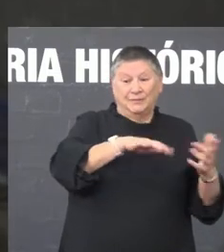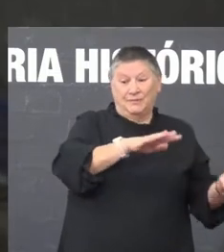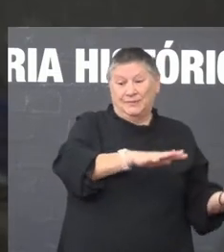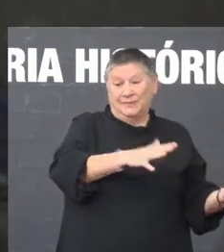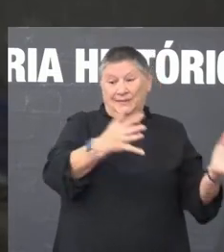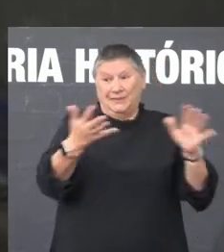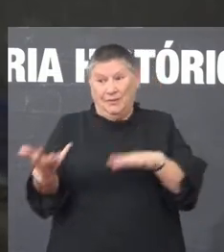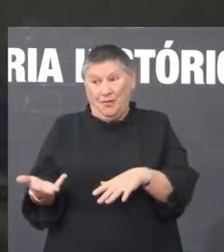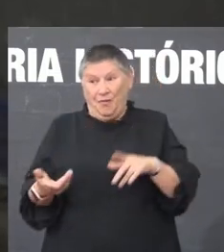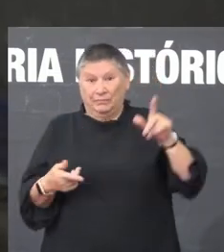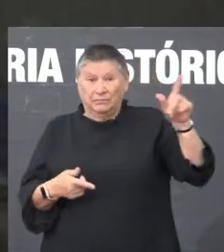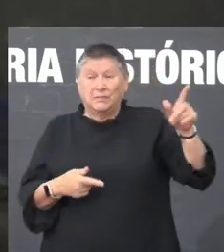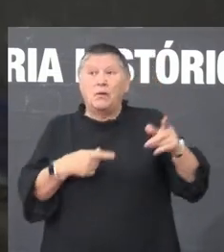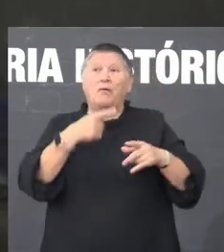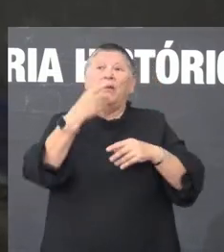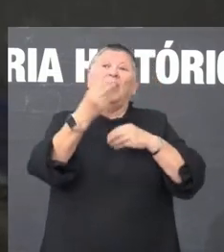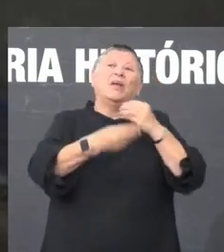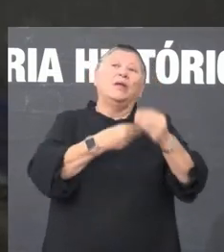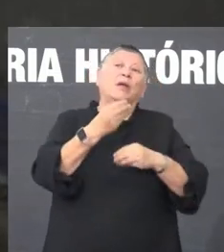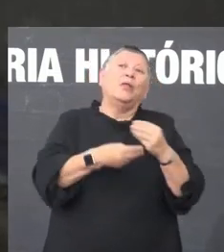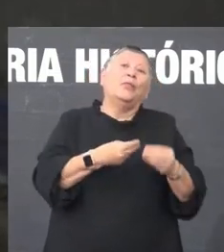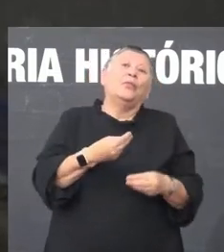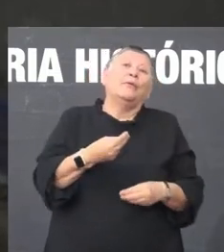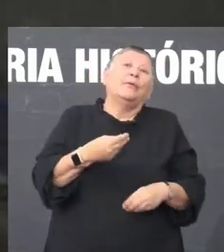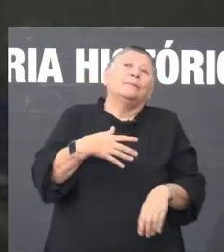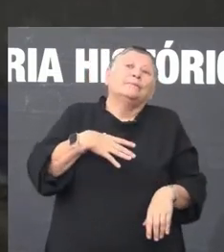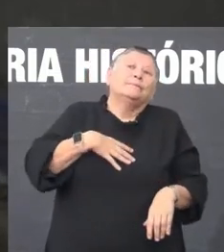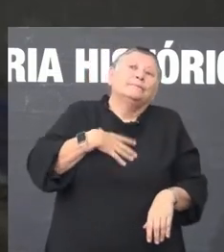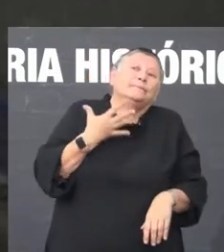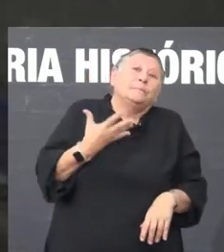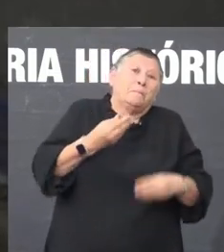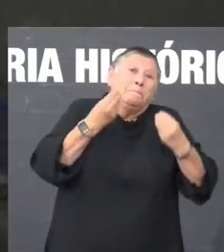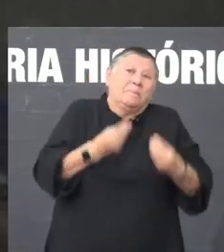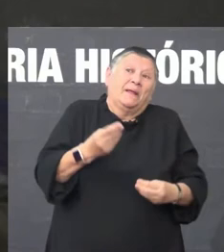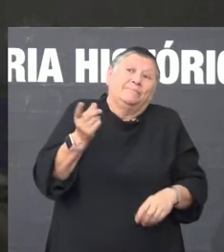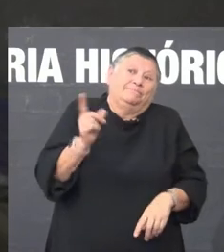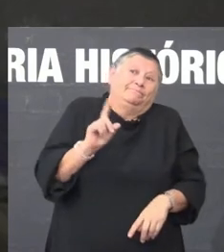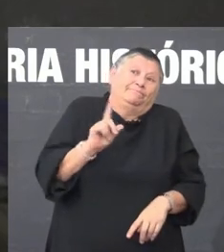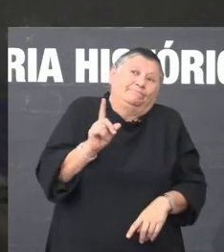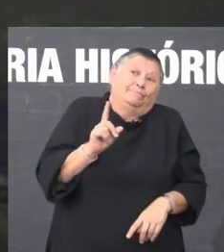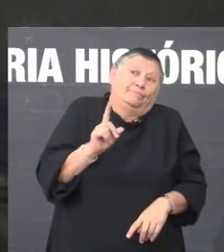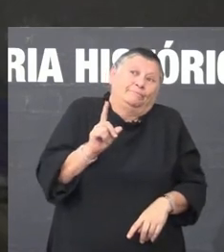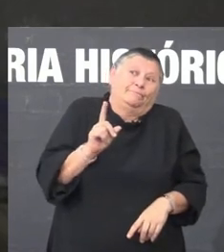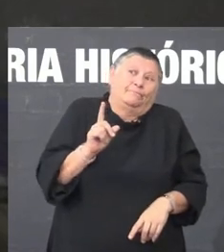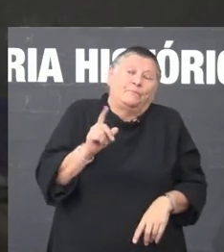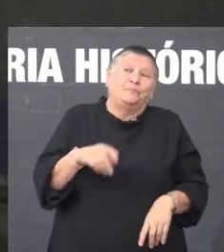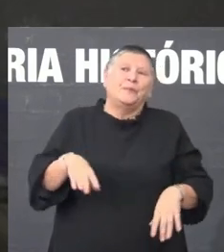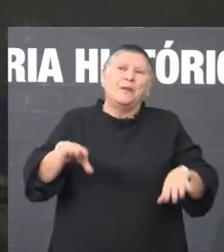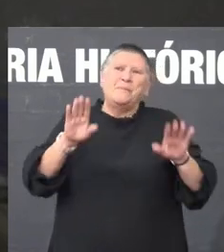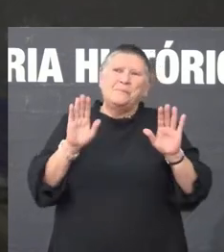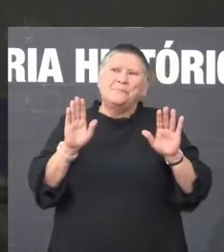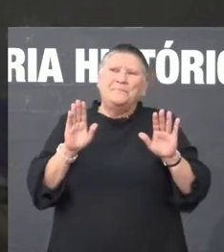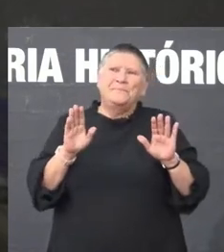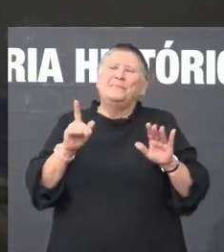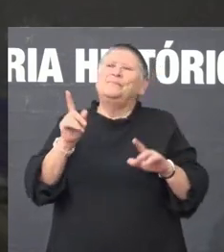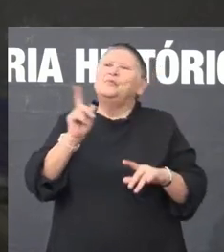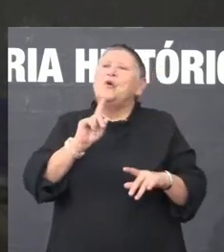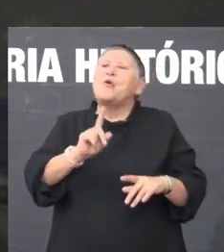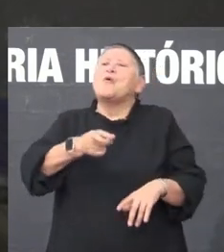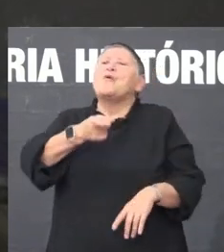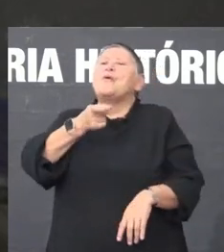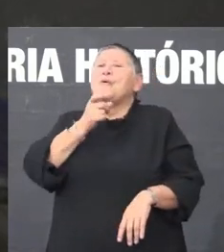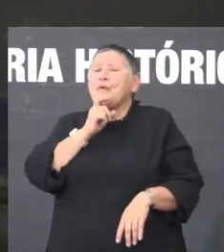de haberlo hecho quizás no demasiado bien, sino cómo es